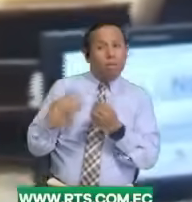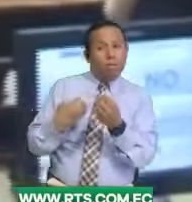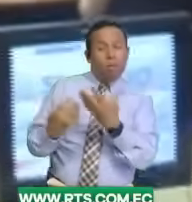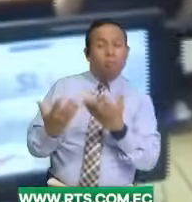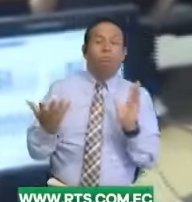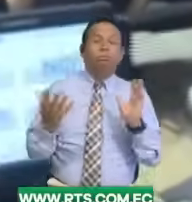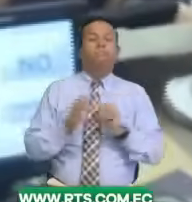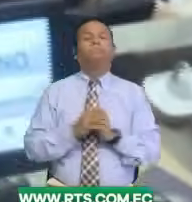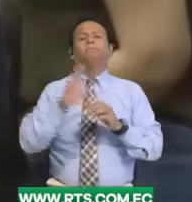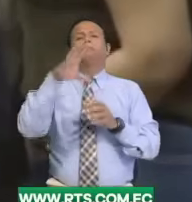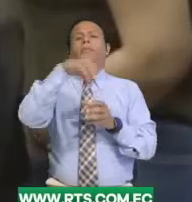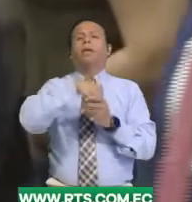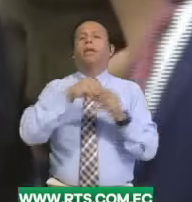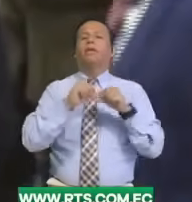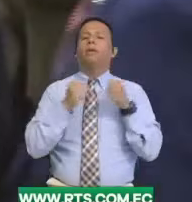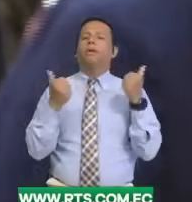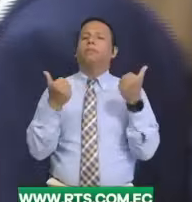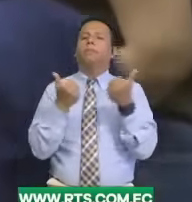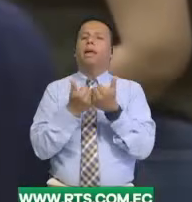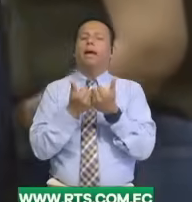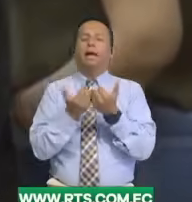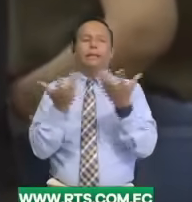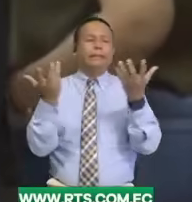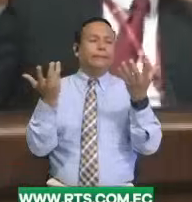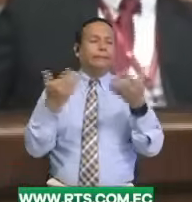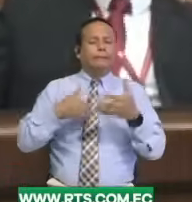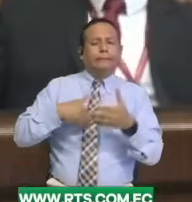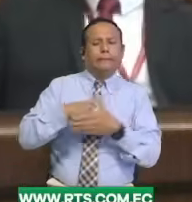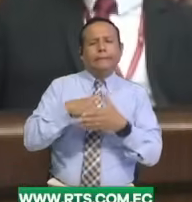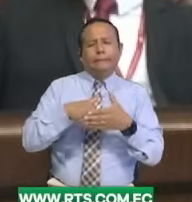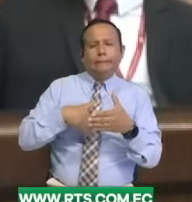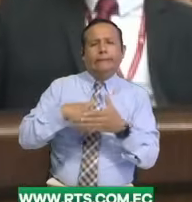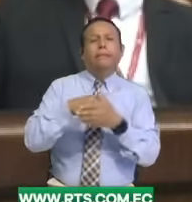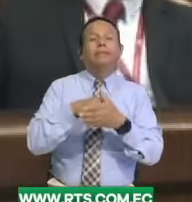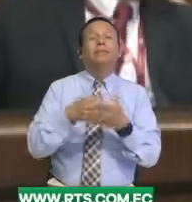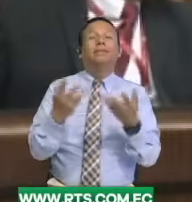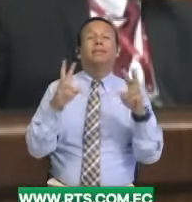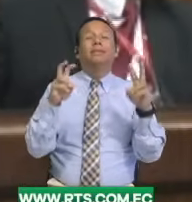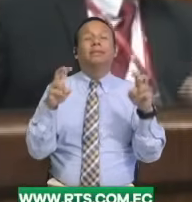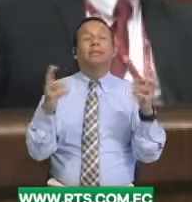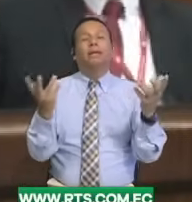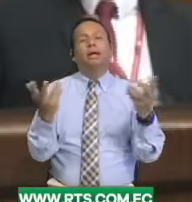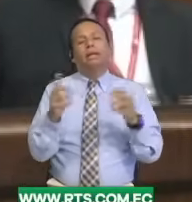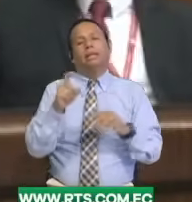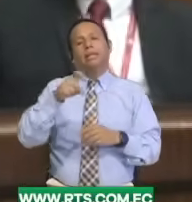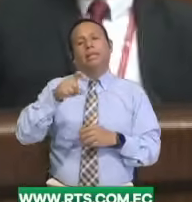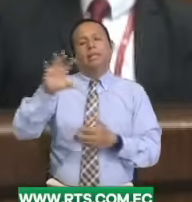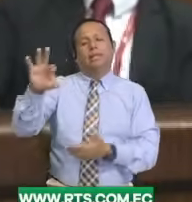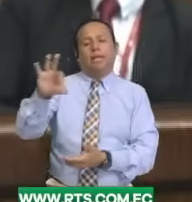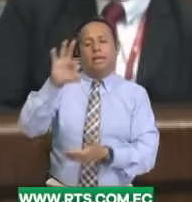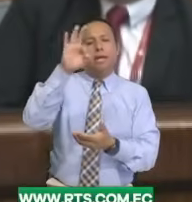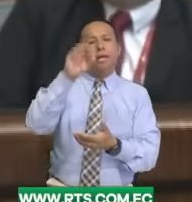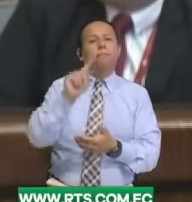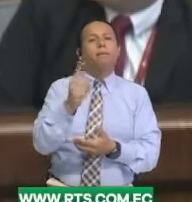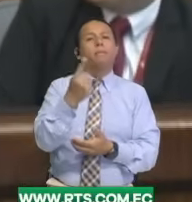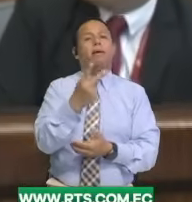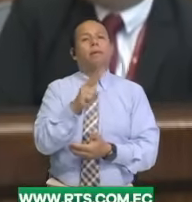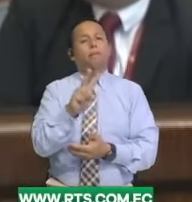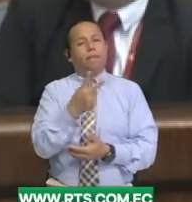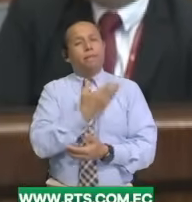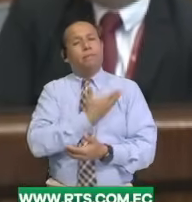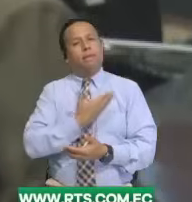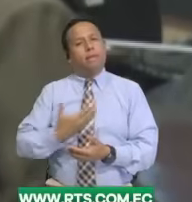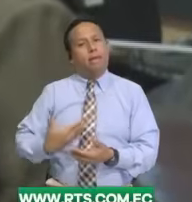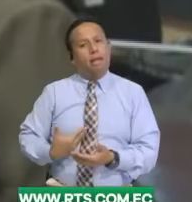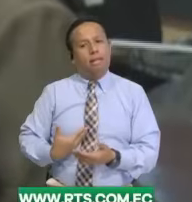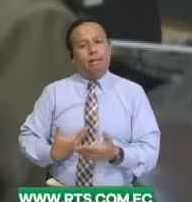En la Asamblea quieren salir del escollo provocado por la elección del primer vicepresidente antes de que el